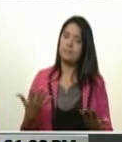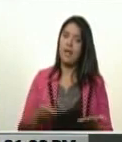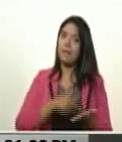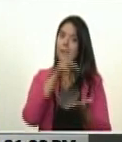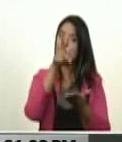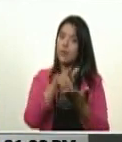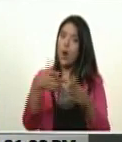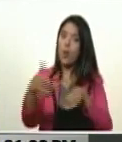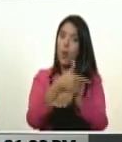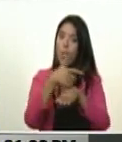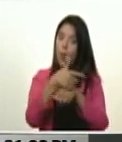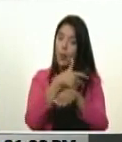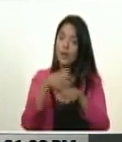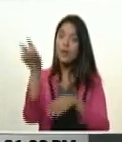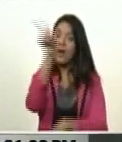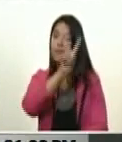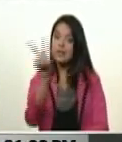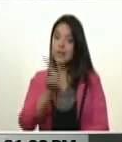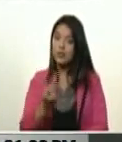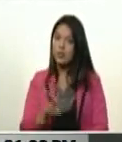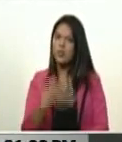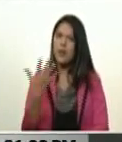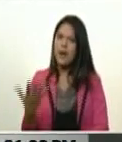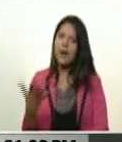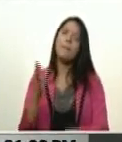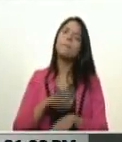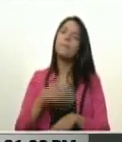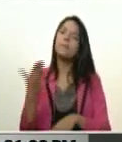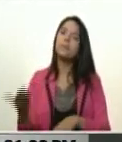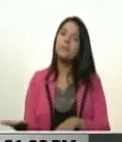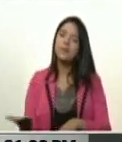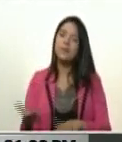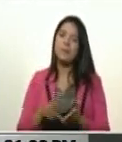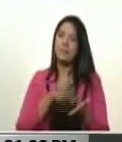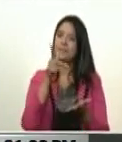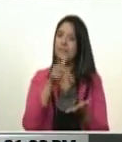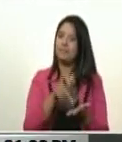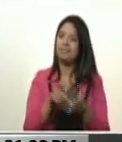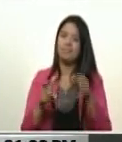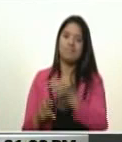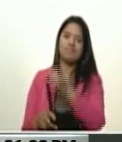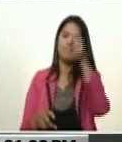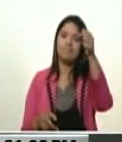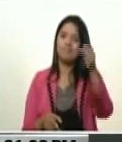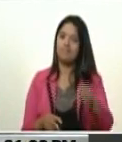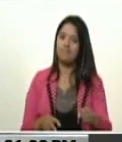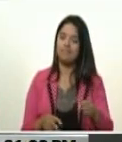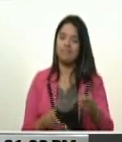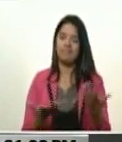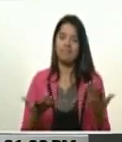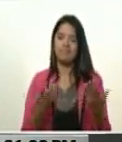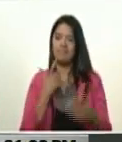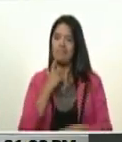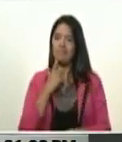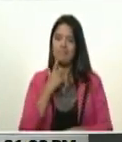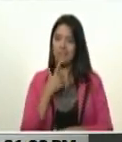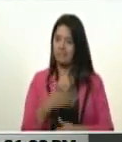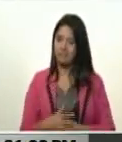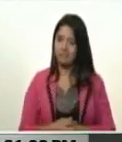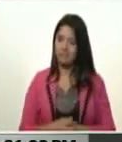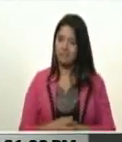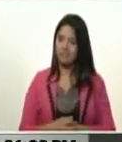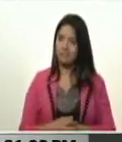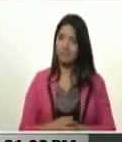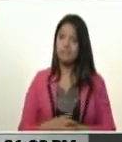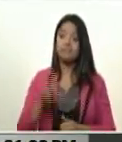de Venezuela en Mercosur es desde el principio una presencia asignada por la irregularidad. La MUD informó que